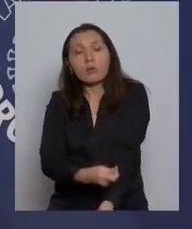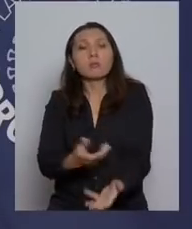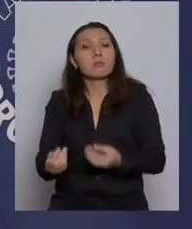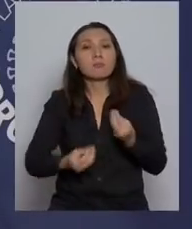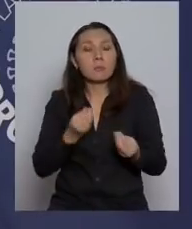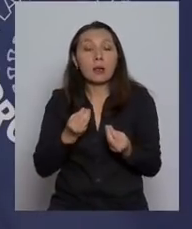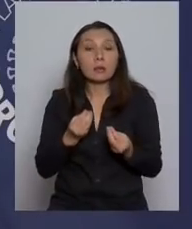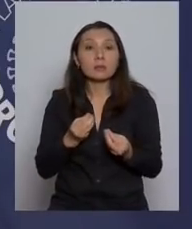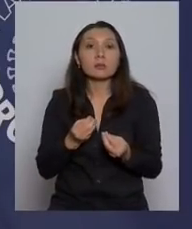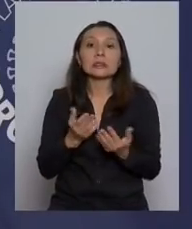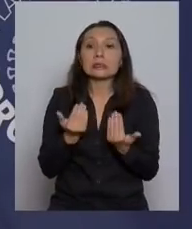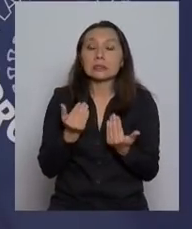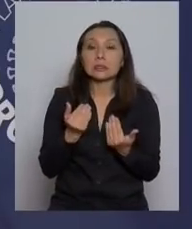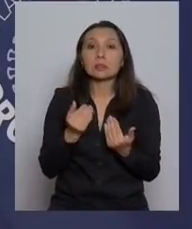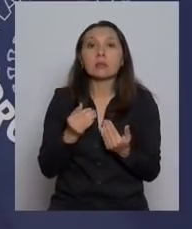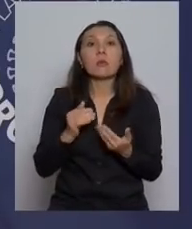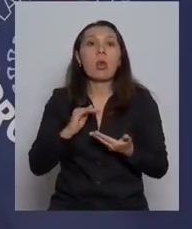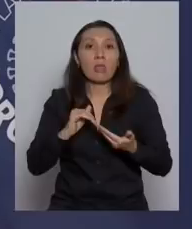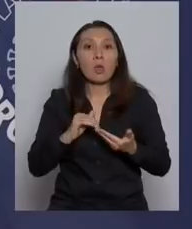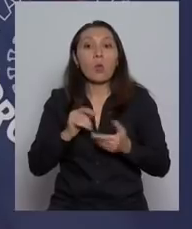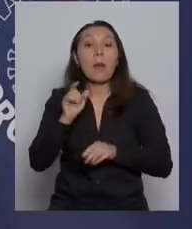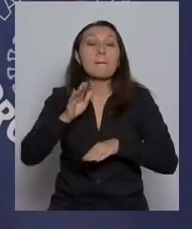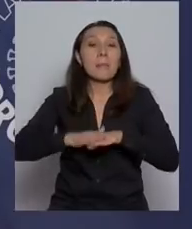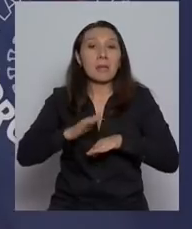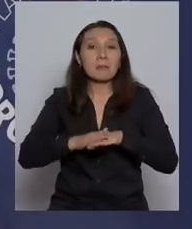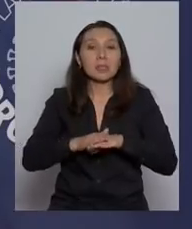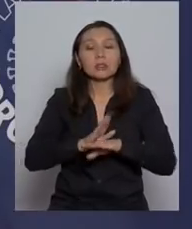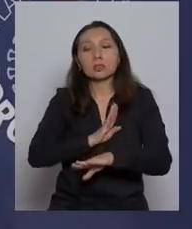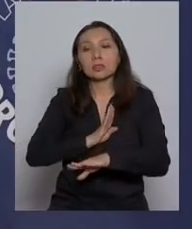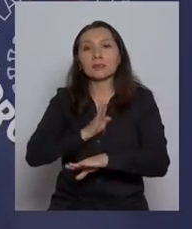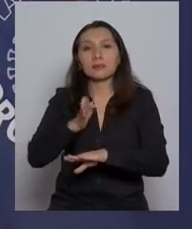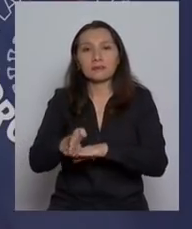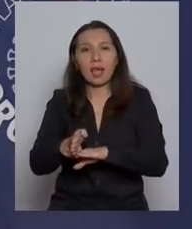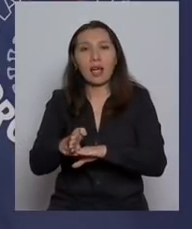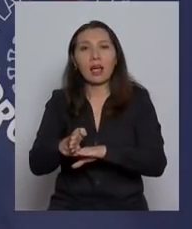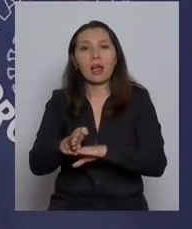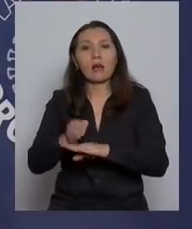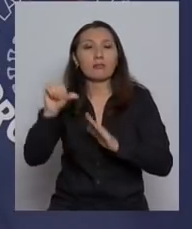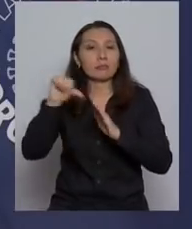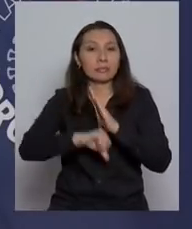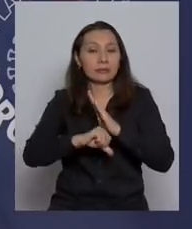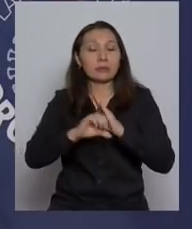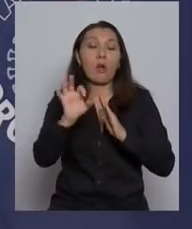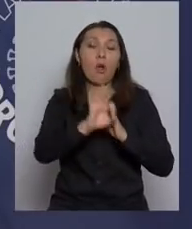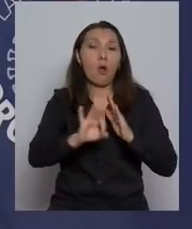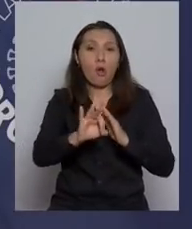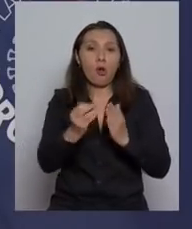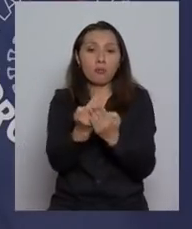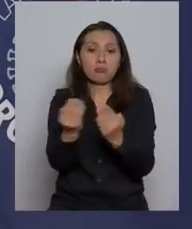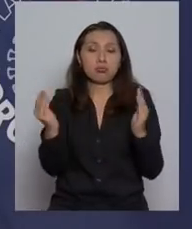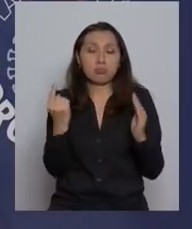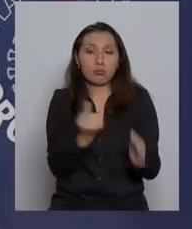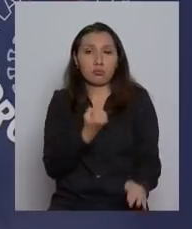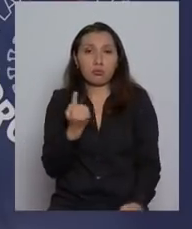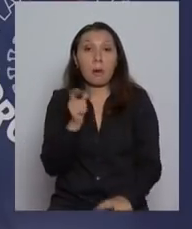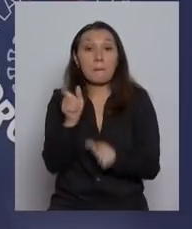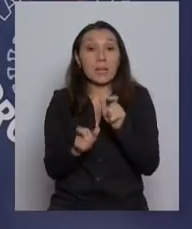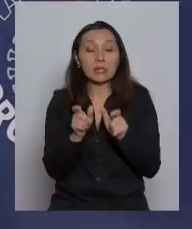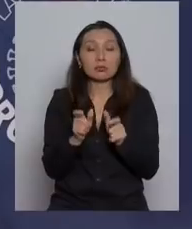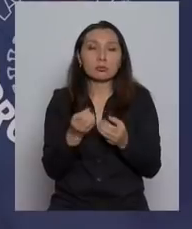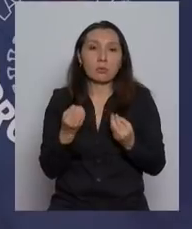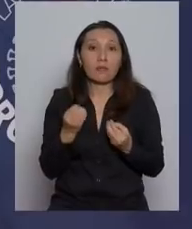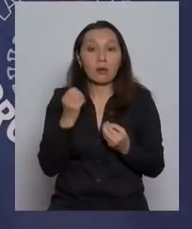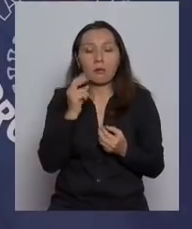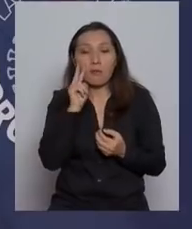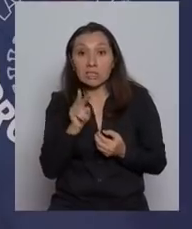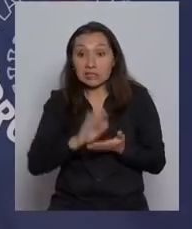razón de exención para los permisos de cuarentena o de aislamiento. Personas que, por